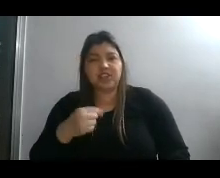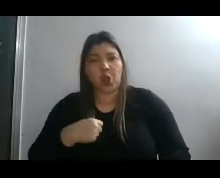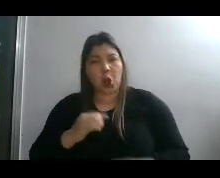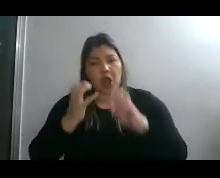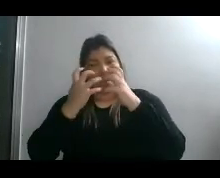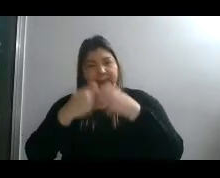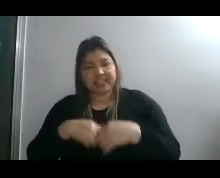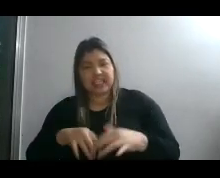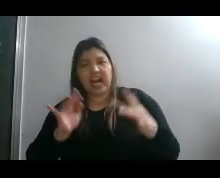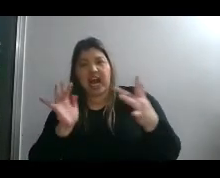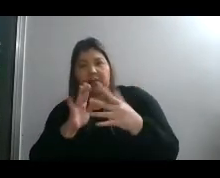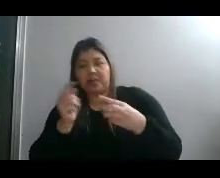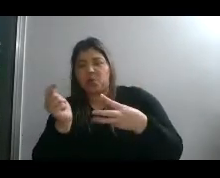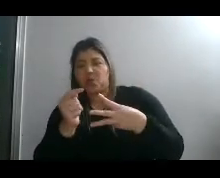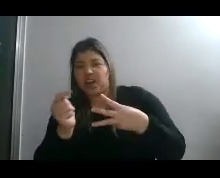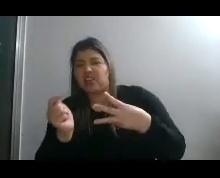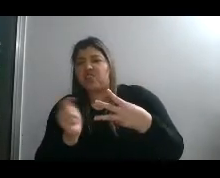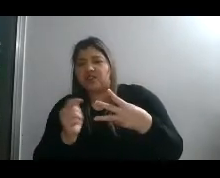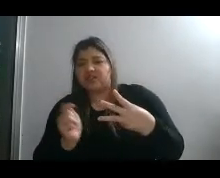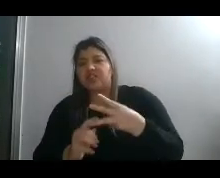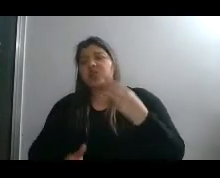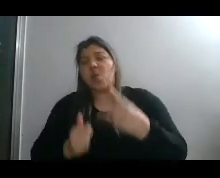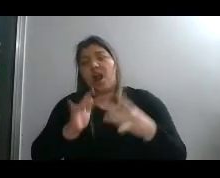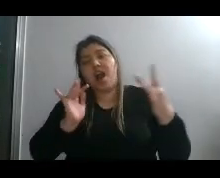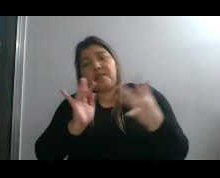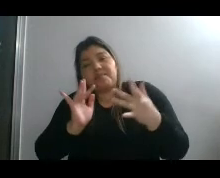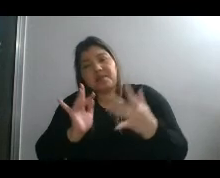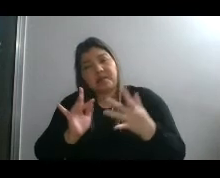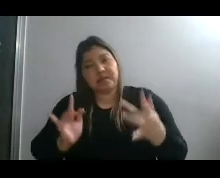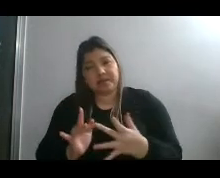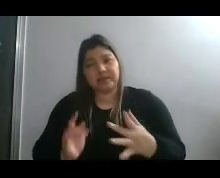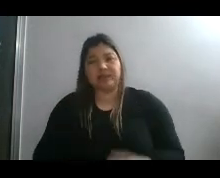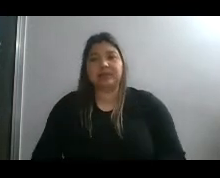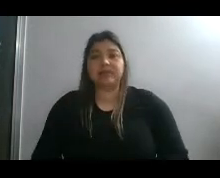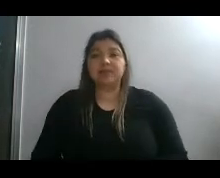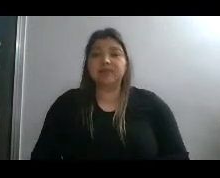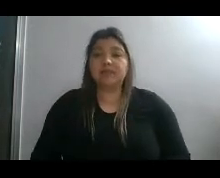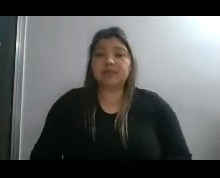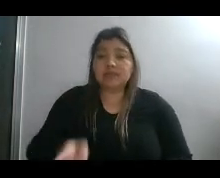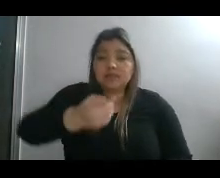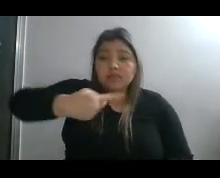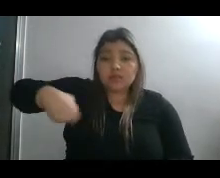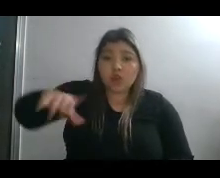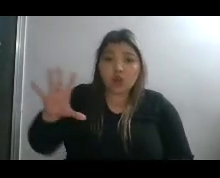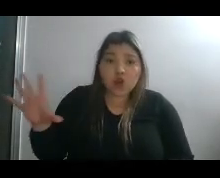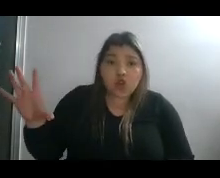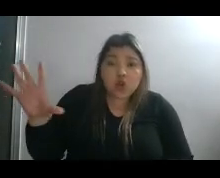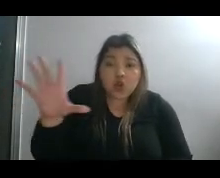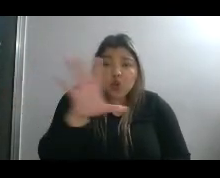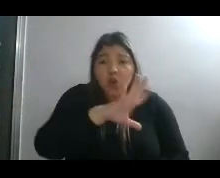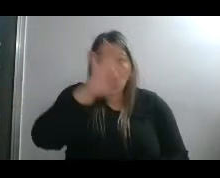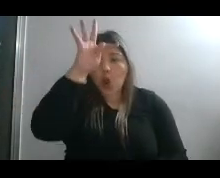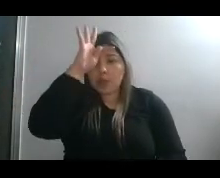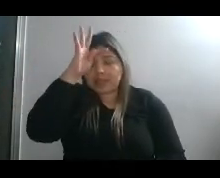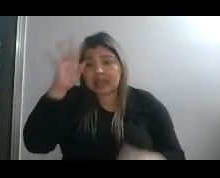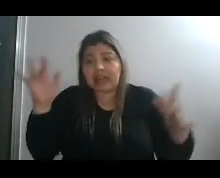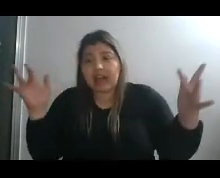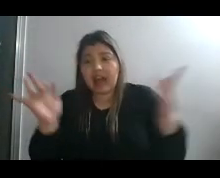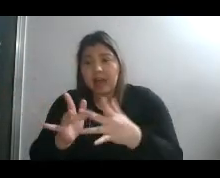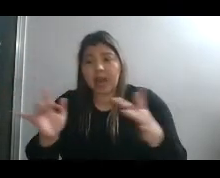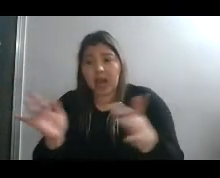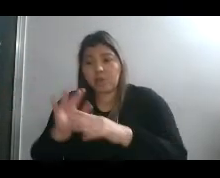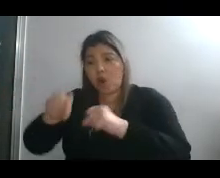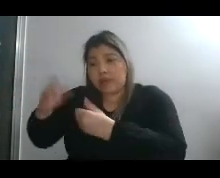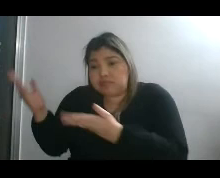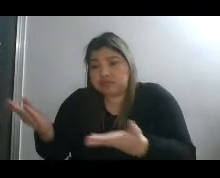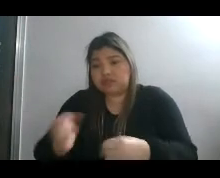les decía ahorita, no todas las instituciones de salud son foco para atención de COVID-19, no todos los municipios están sufriendo